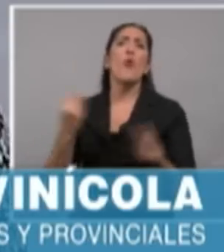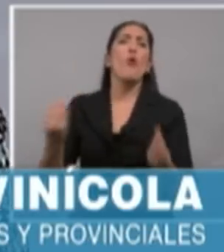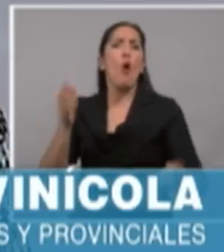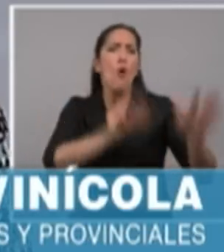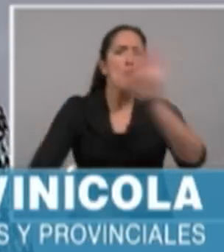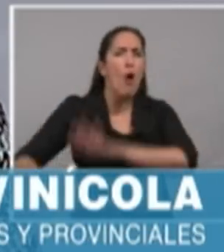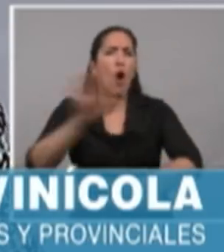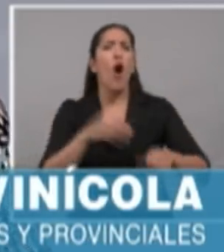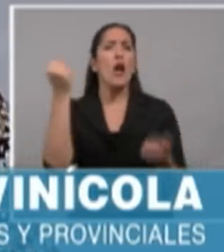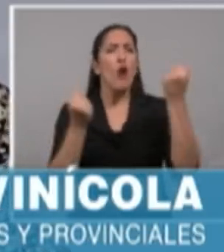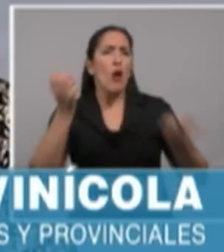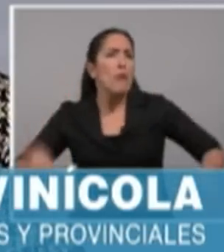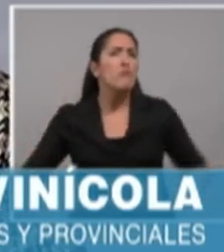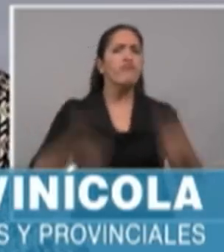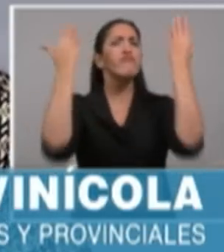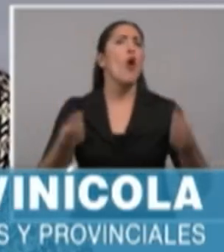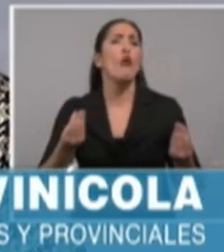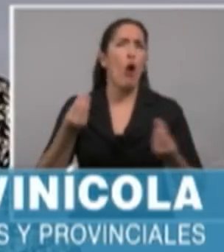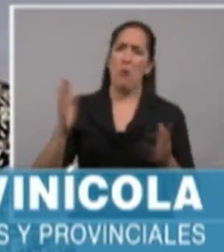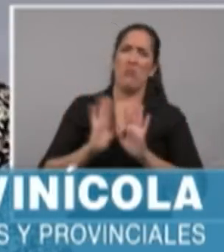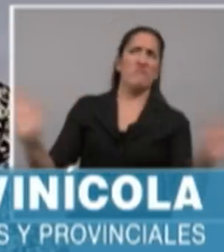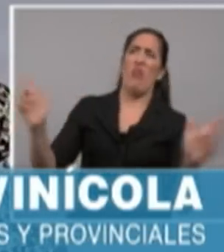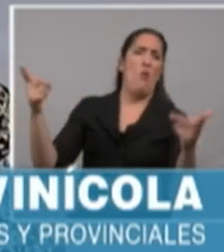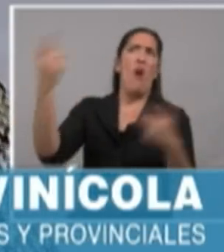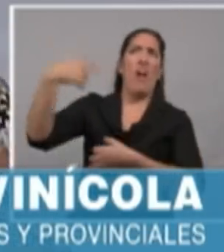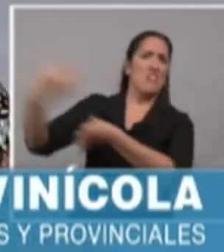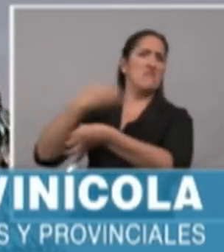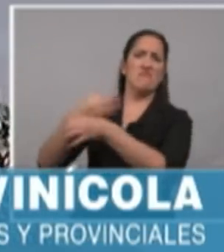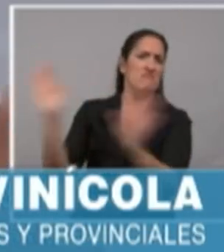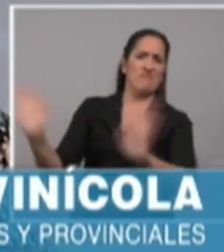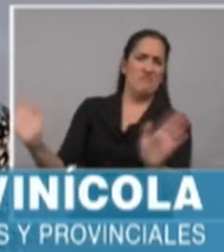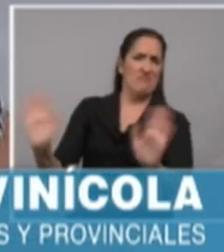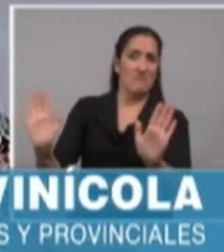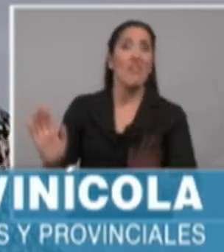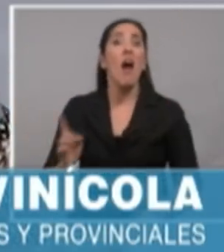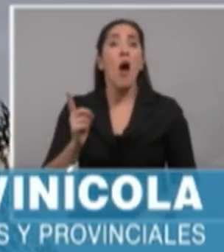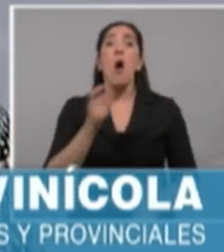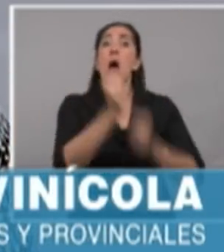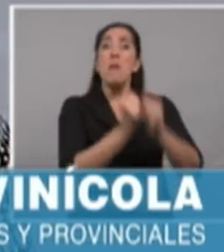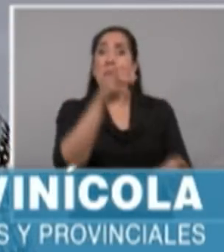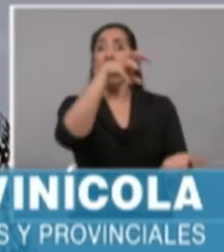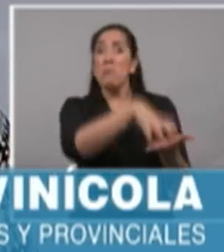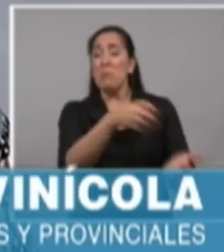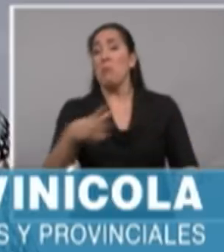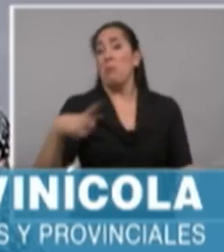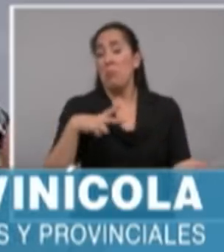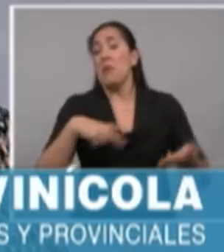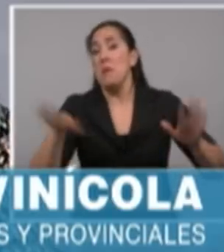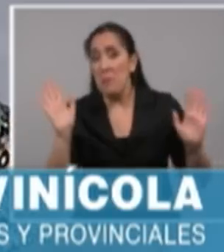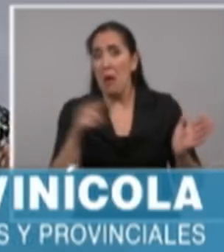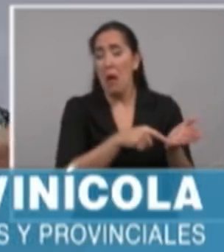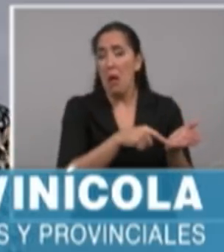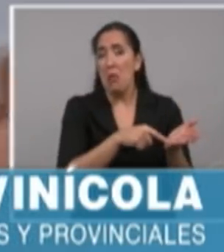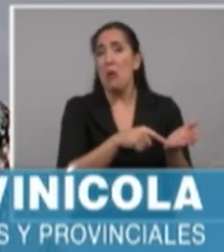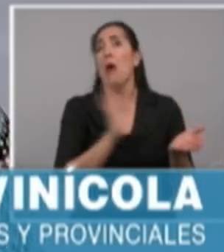hace crecer la economía. Es más, cuando alguna empresa privada, por